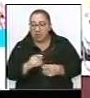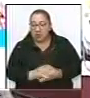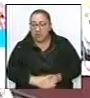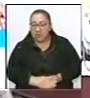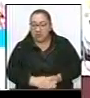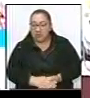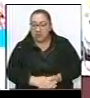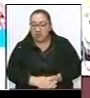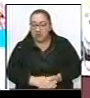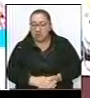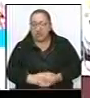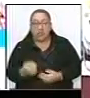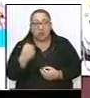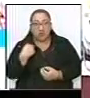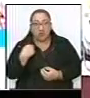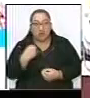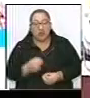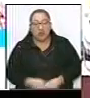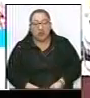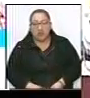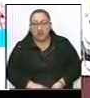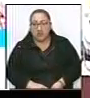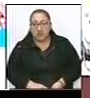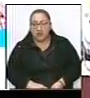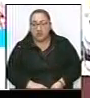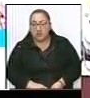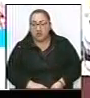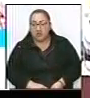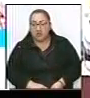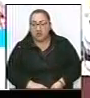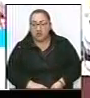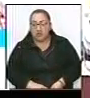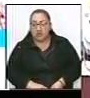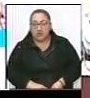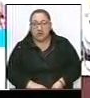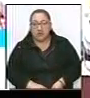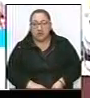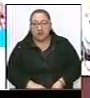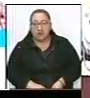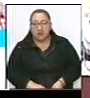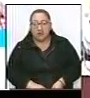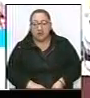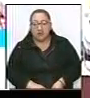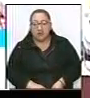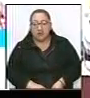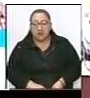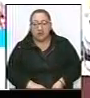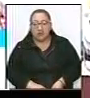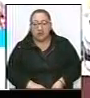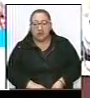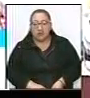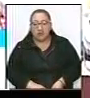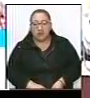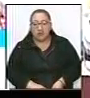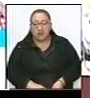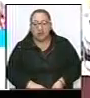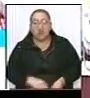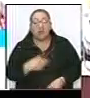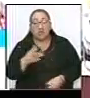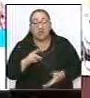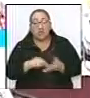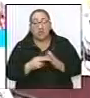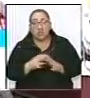una responsabilidad. Es decir, yo creo que cuando decimos que existe un ejecutivo que no sabe ejecutar, probablemente ese